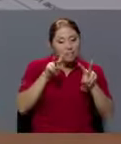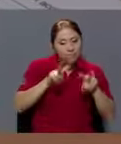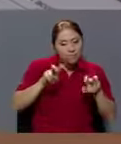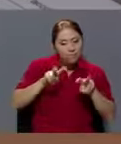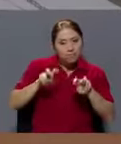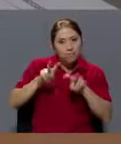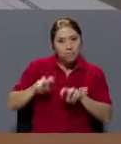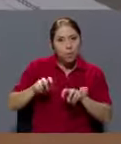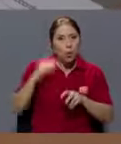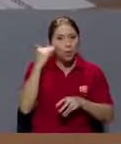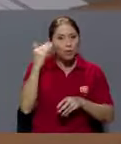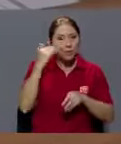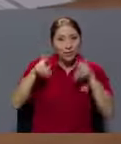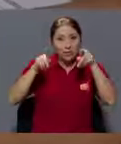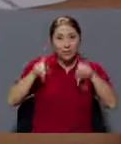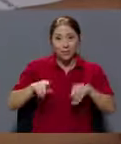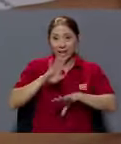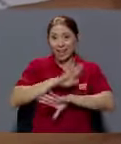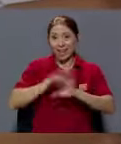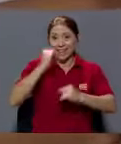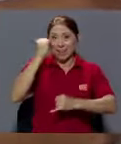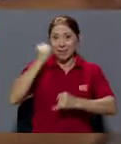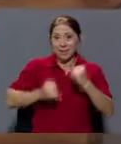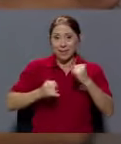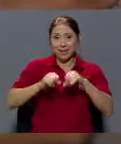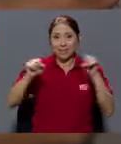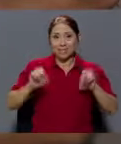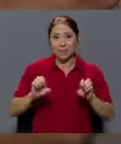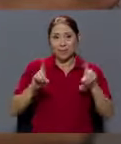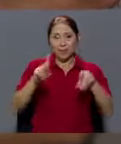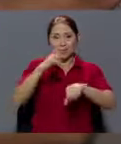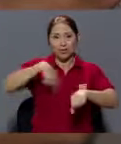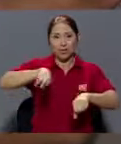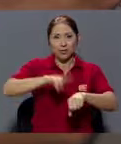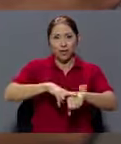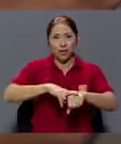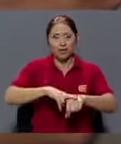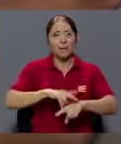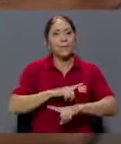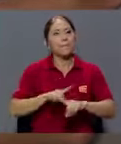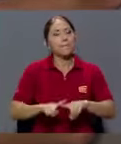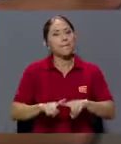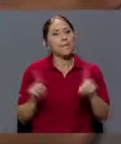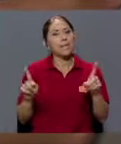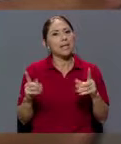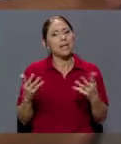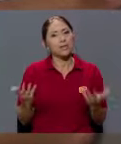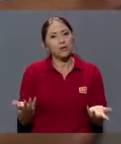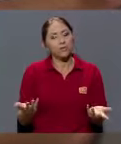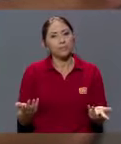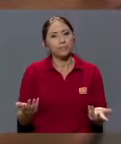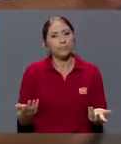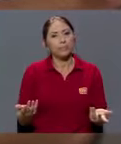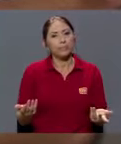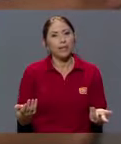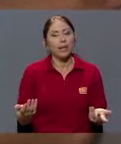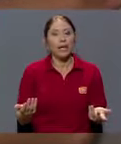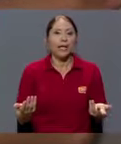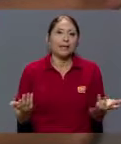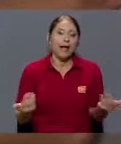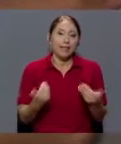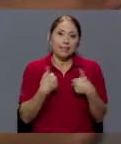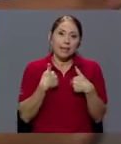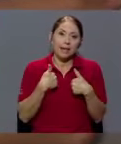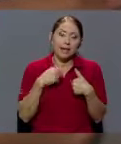para valorar los conocimientos que tiene un egresado del sistema educativo nacional, pero sí no me parece que digamos